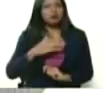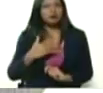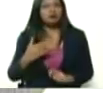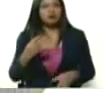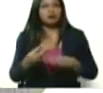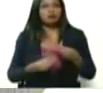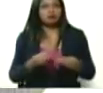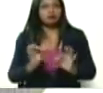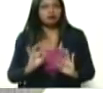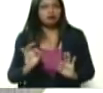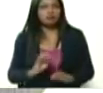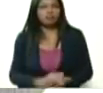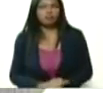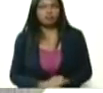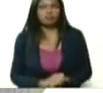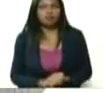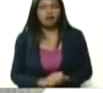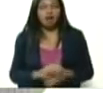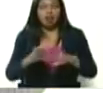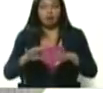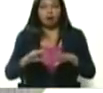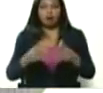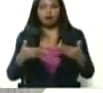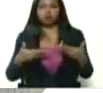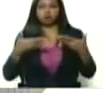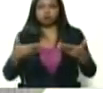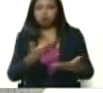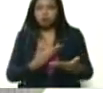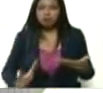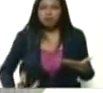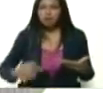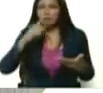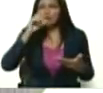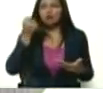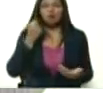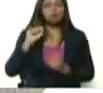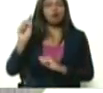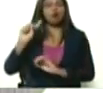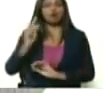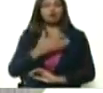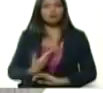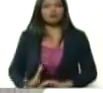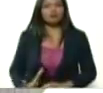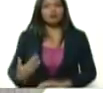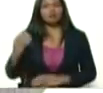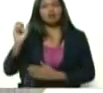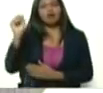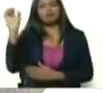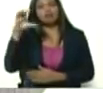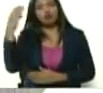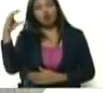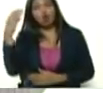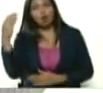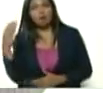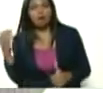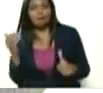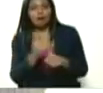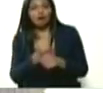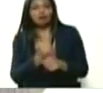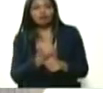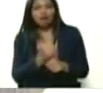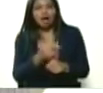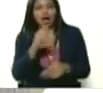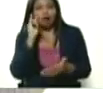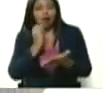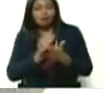recibir las máquinas donadas por el presidente Nicolás Maduro para la detección y la realización de